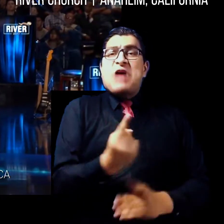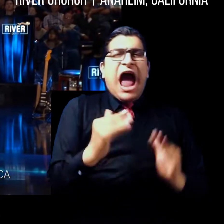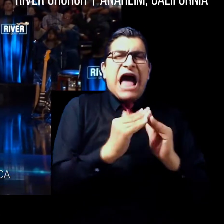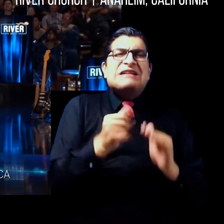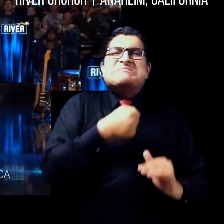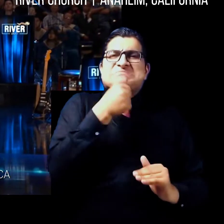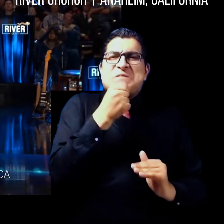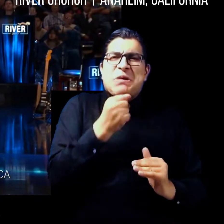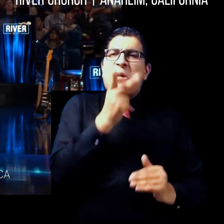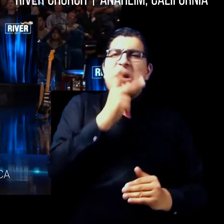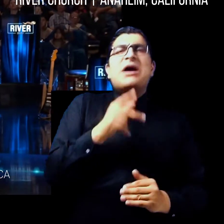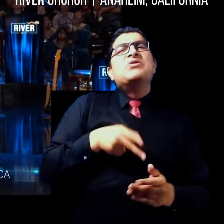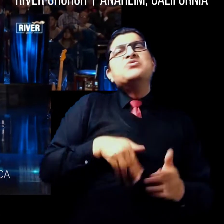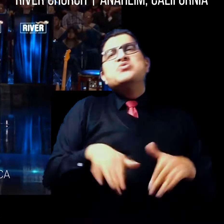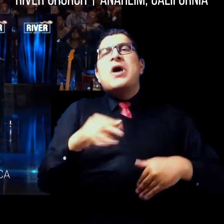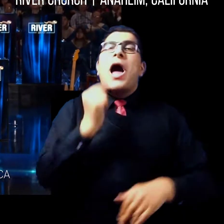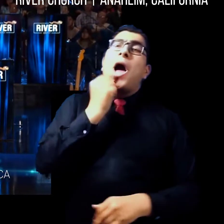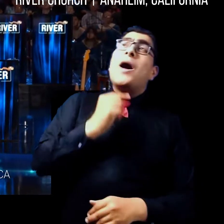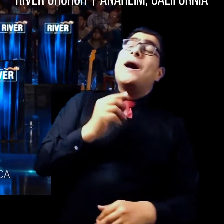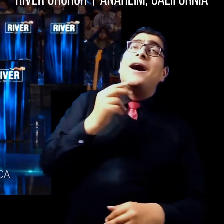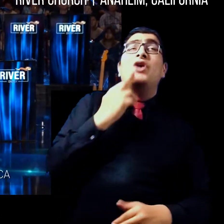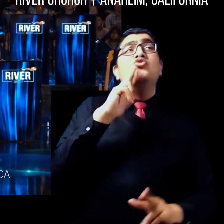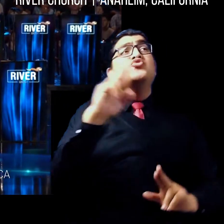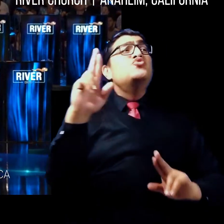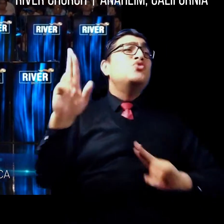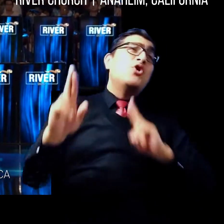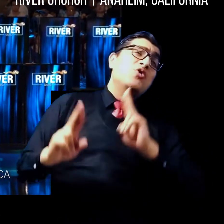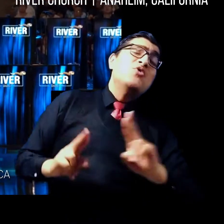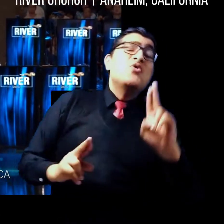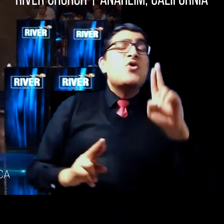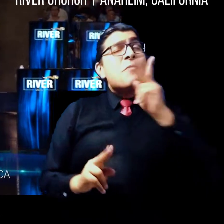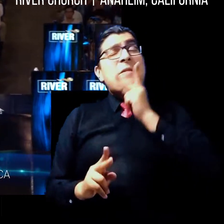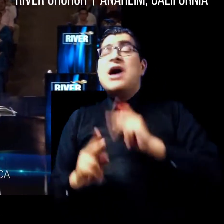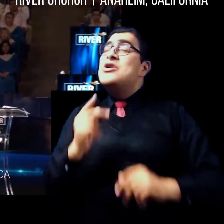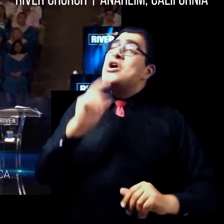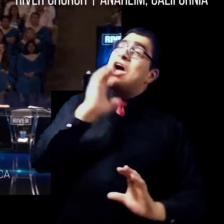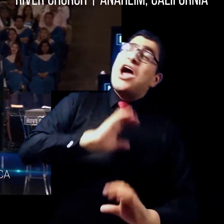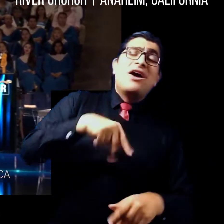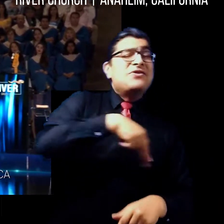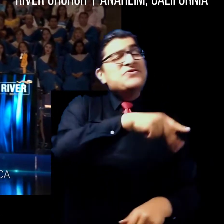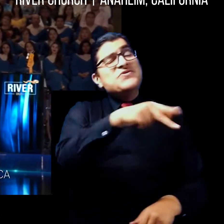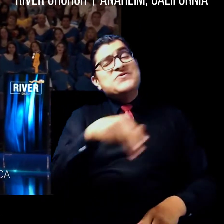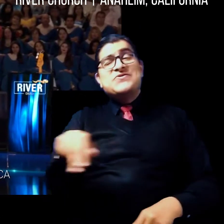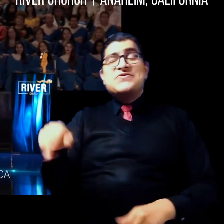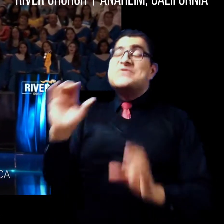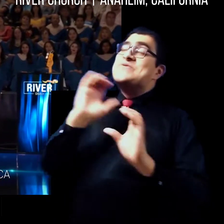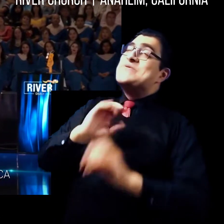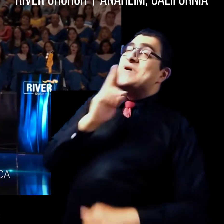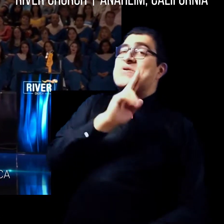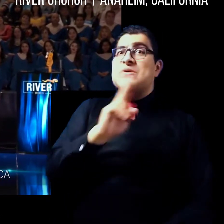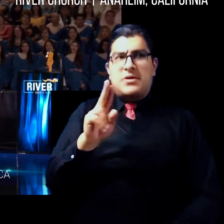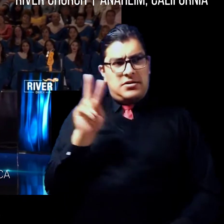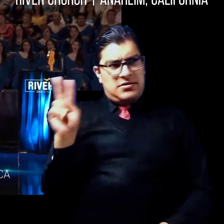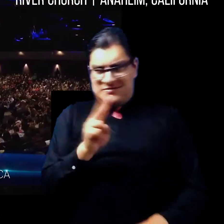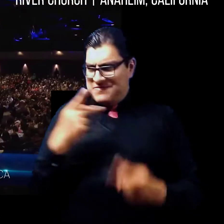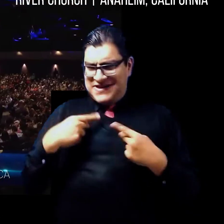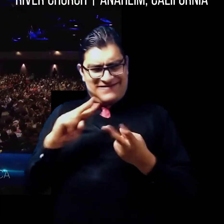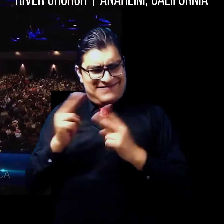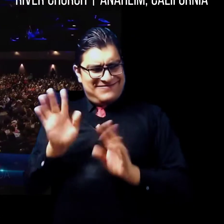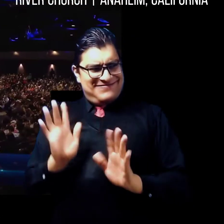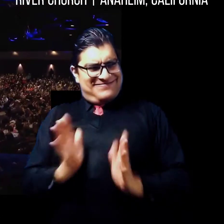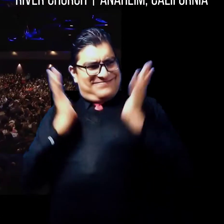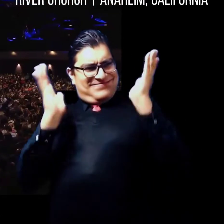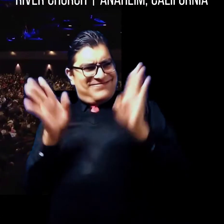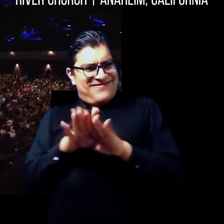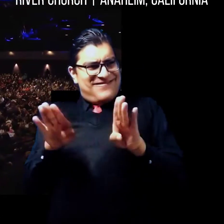casita vieja y deshecha y viejita, él salía todas las mañanas. Y eso era lo que sorprendía a los